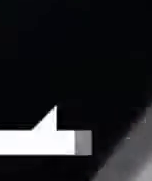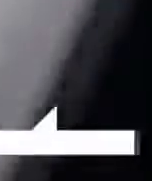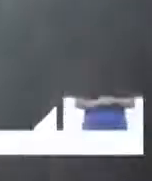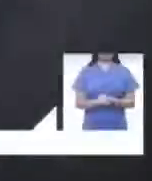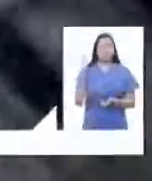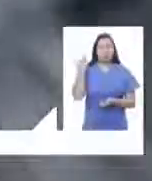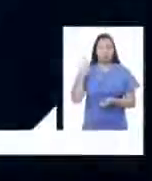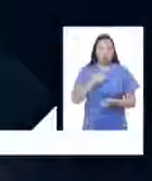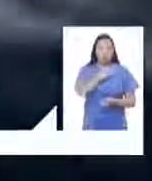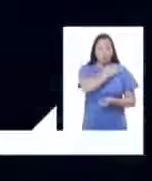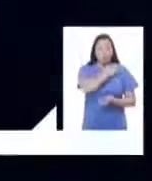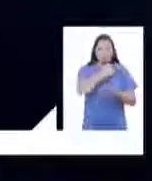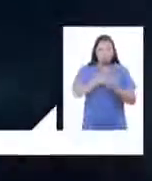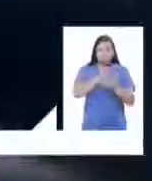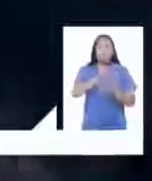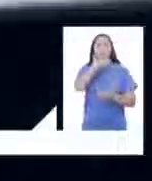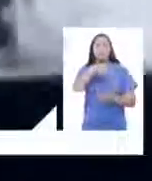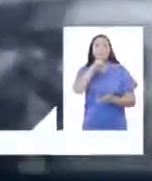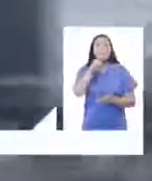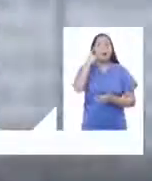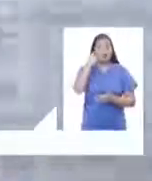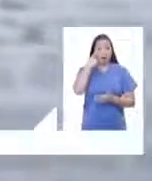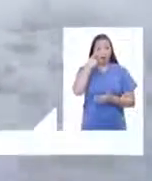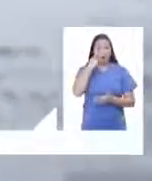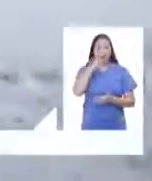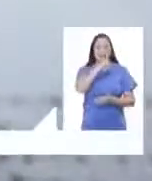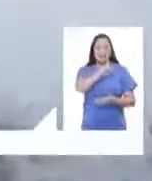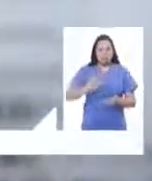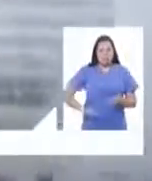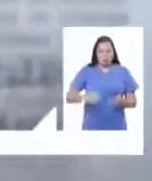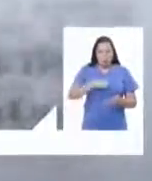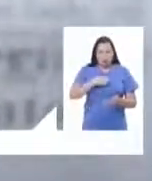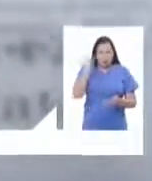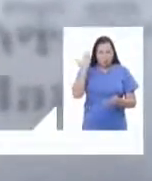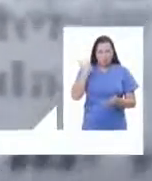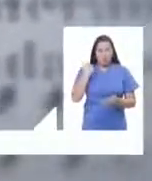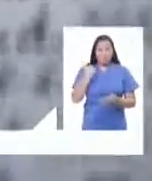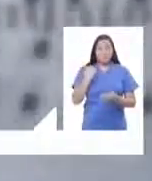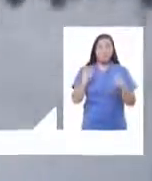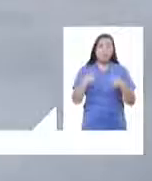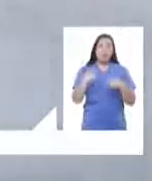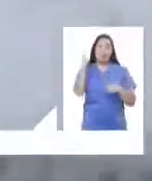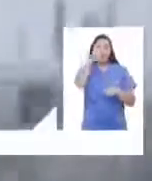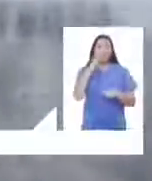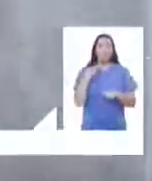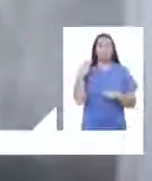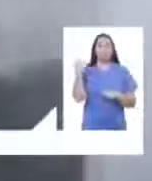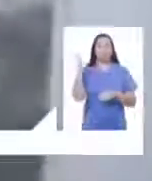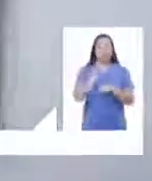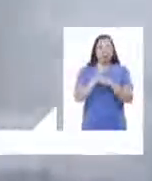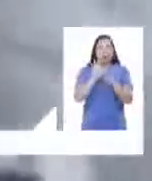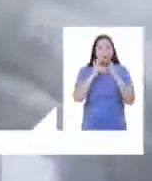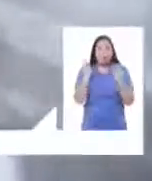en la que el tribunal superior electoral tiene previsto comenzar a discutir las impugnaciones realizadas a su candidatura a la